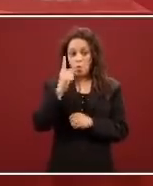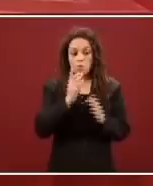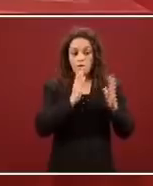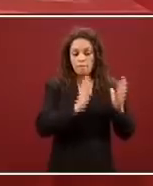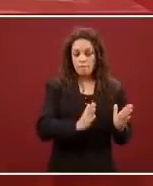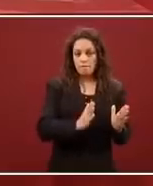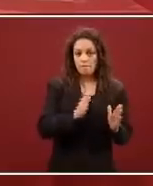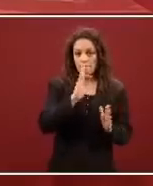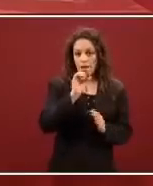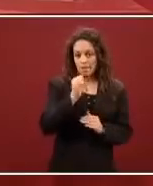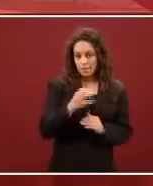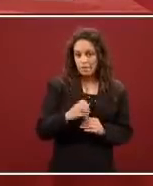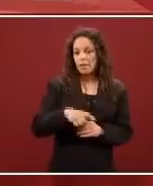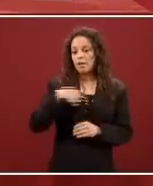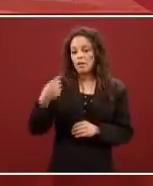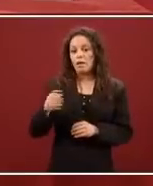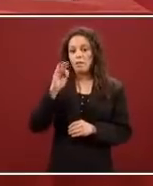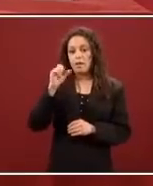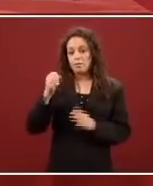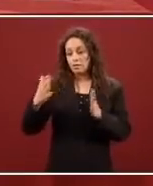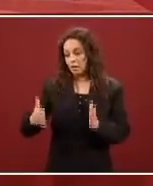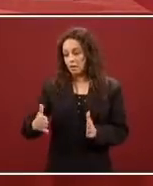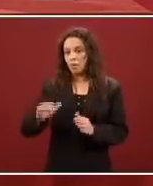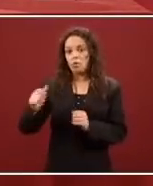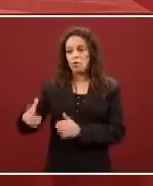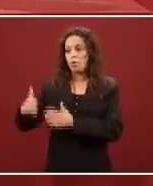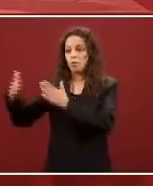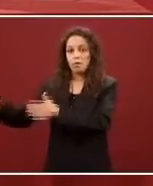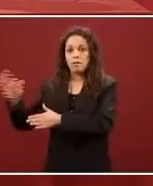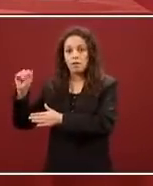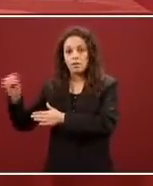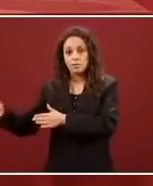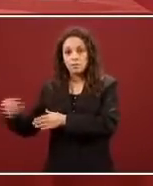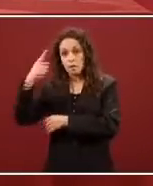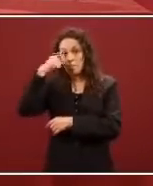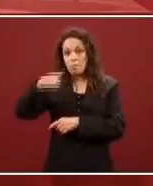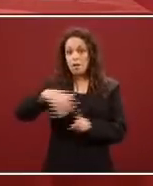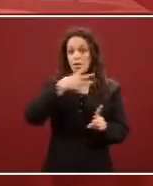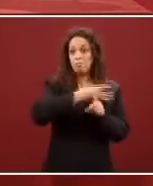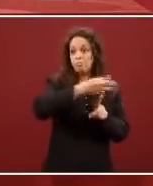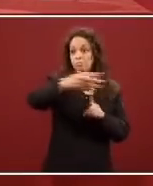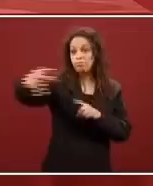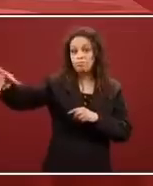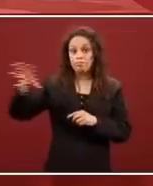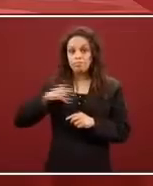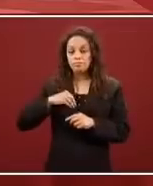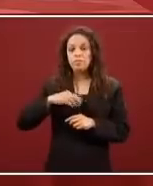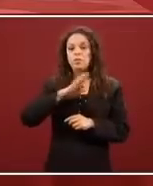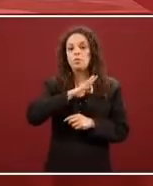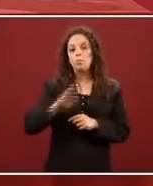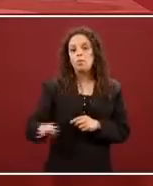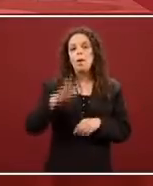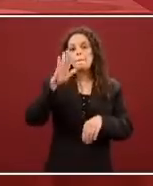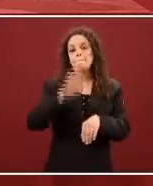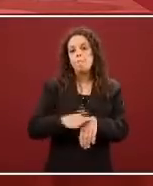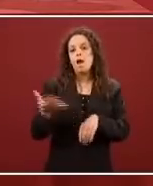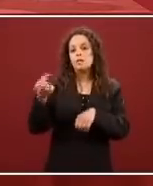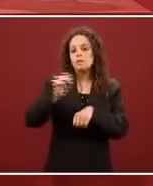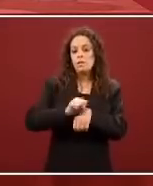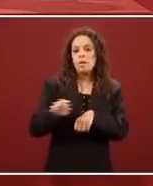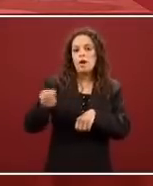4 semanas para la fase epidémica, pudiéramos tener muchas más semanas de uno, muchas más semanas de la